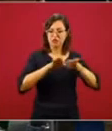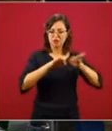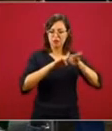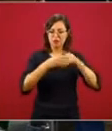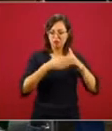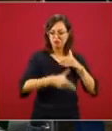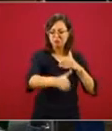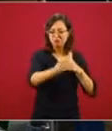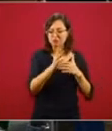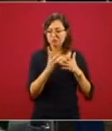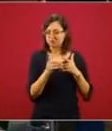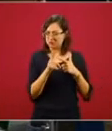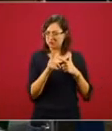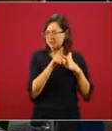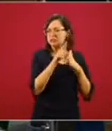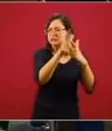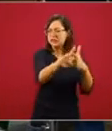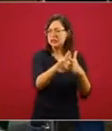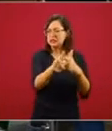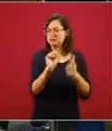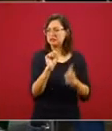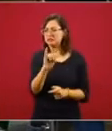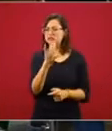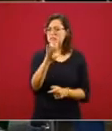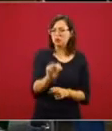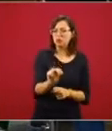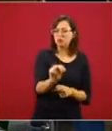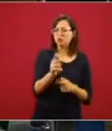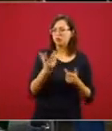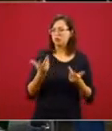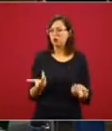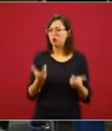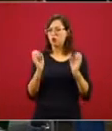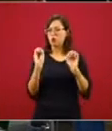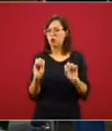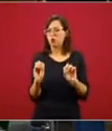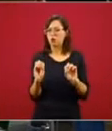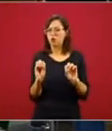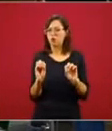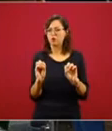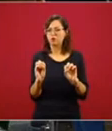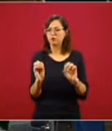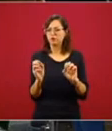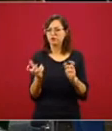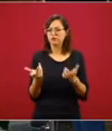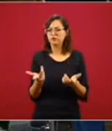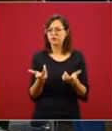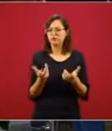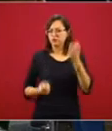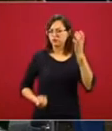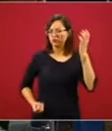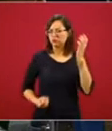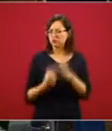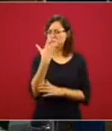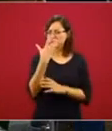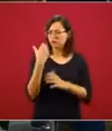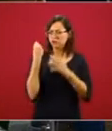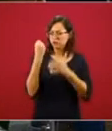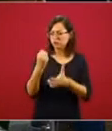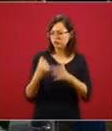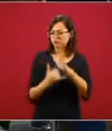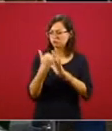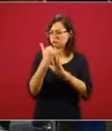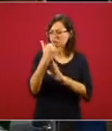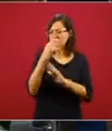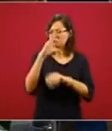previa a entrar en operación? ¿No se van a permitir nuevas inversiones de ese tipo? ¿Cuál es la postura de